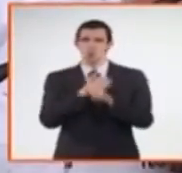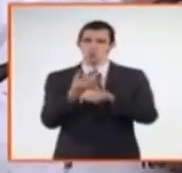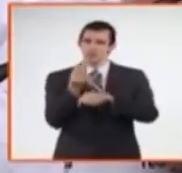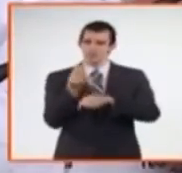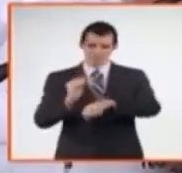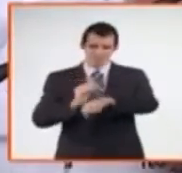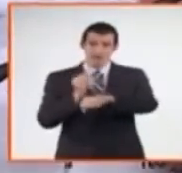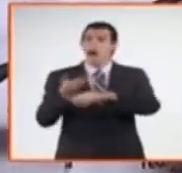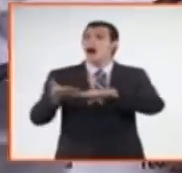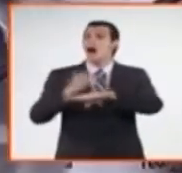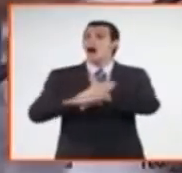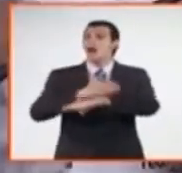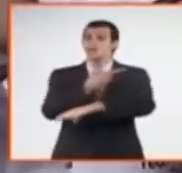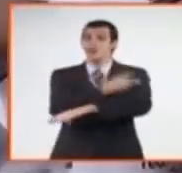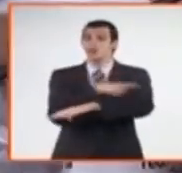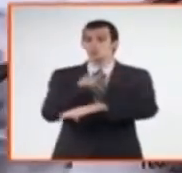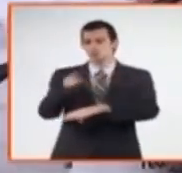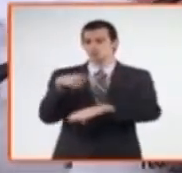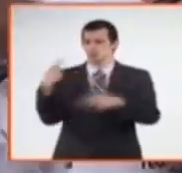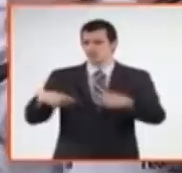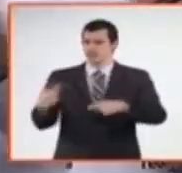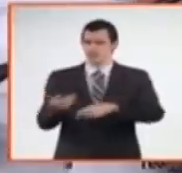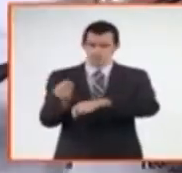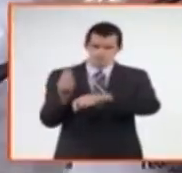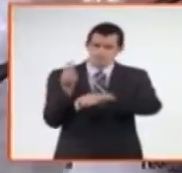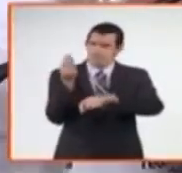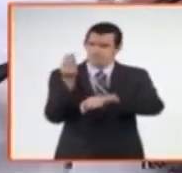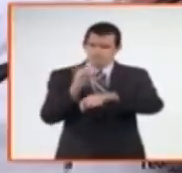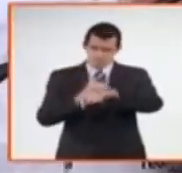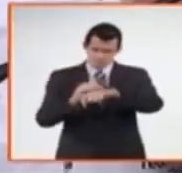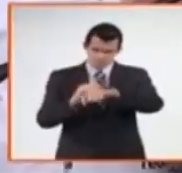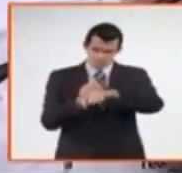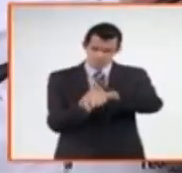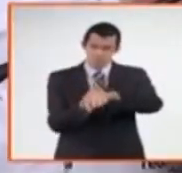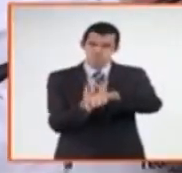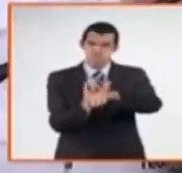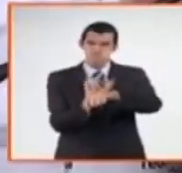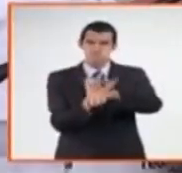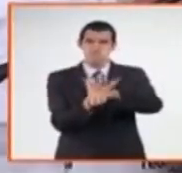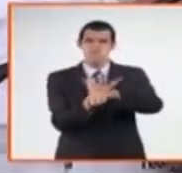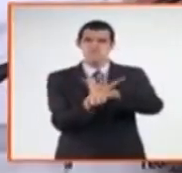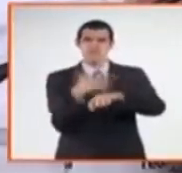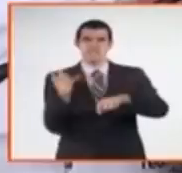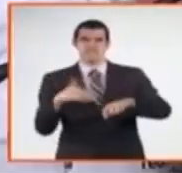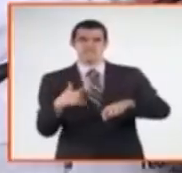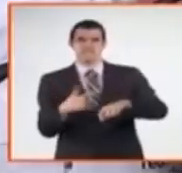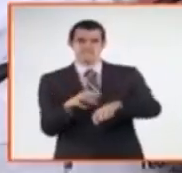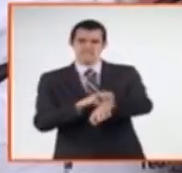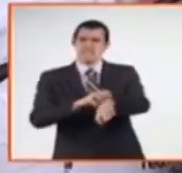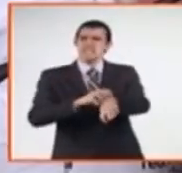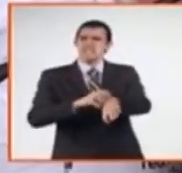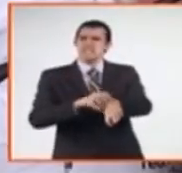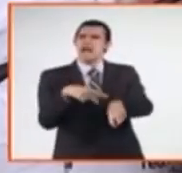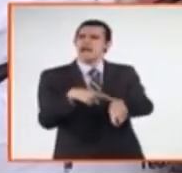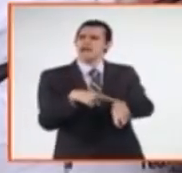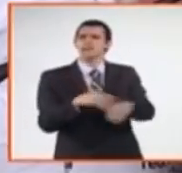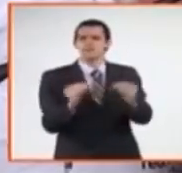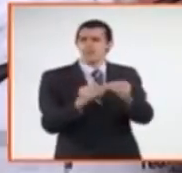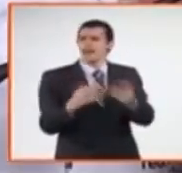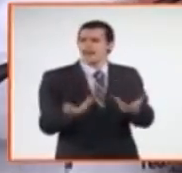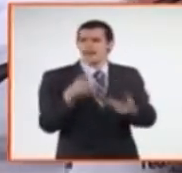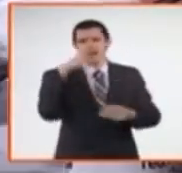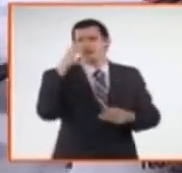deben comenzar las de otros lotes que destaca en vida de fabricación y vamos a ir completando también de ese con ciento de personas que no